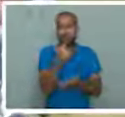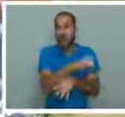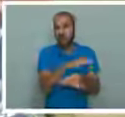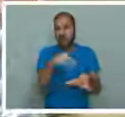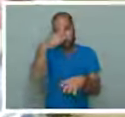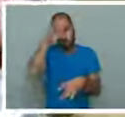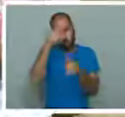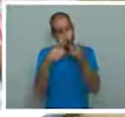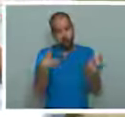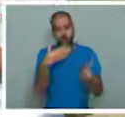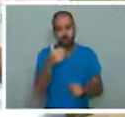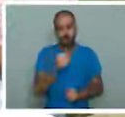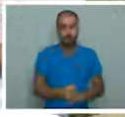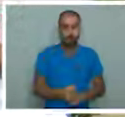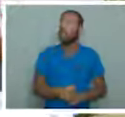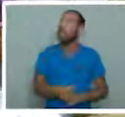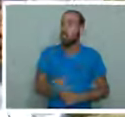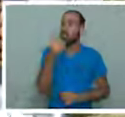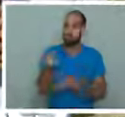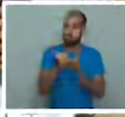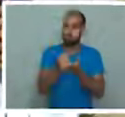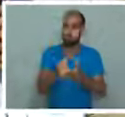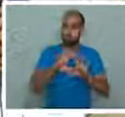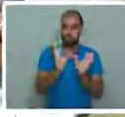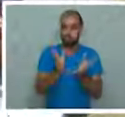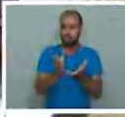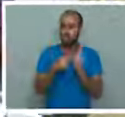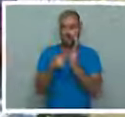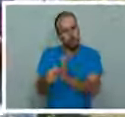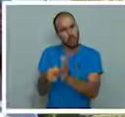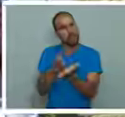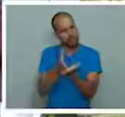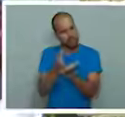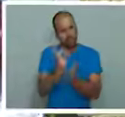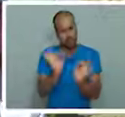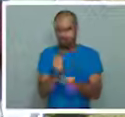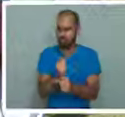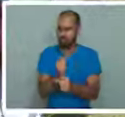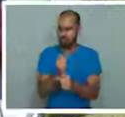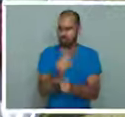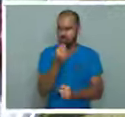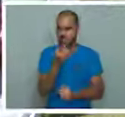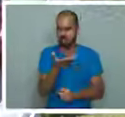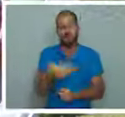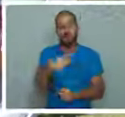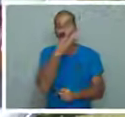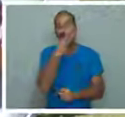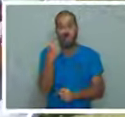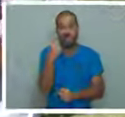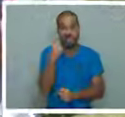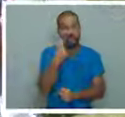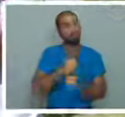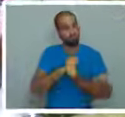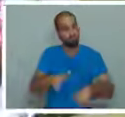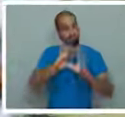a que siga siendo de este modo y que todos los jóvenes se vean reflejados en el buen papel que nos ha regalado en la tarde de hoy este amigo que nos ha